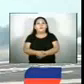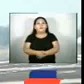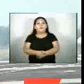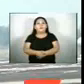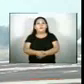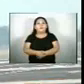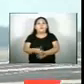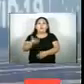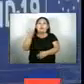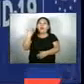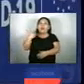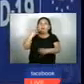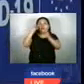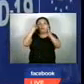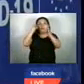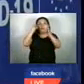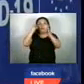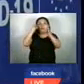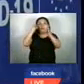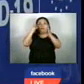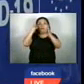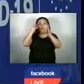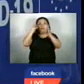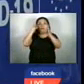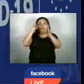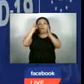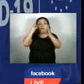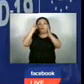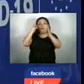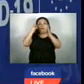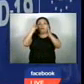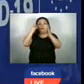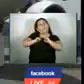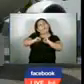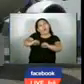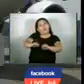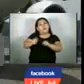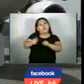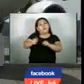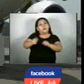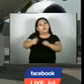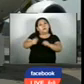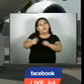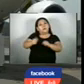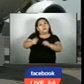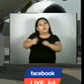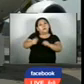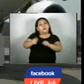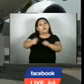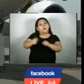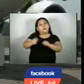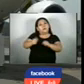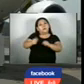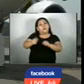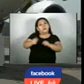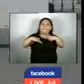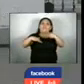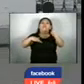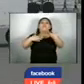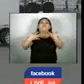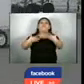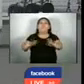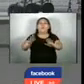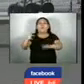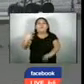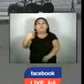En medio de la preocupación por el alza de casos y las muertes por el coronavirus, arribó al país hace un año el primer lote de vacunas contra